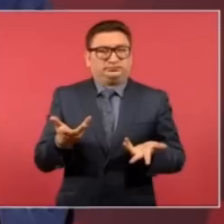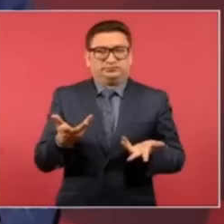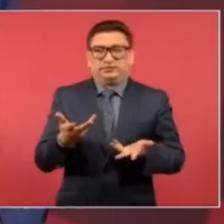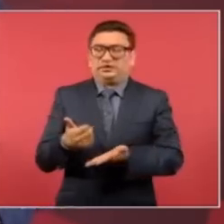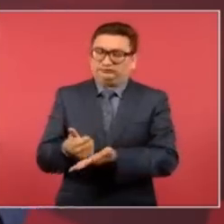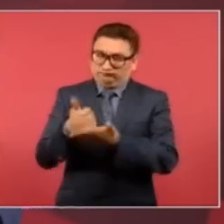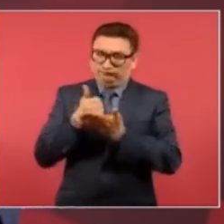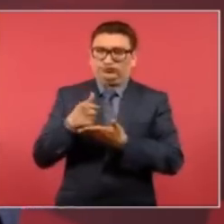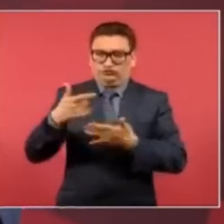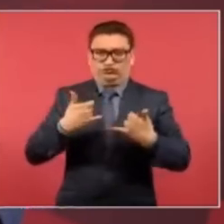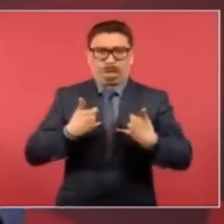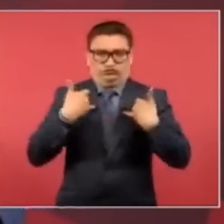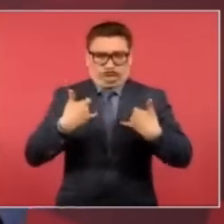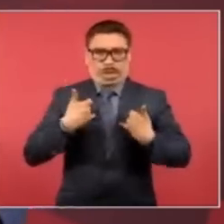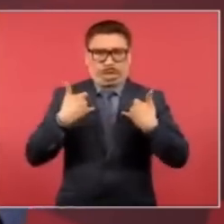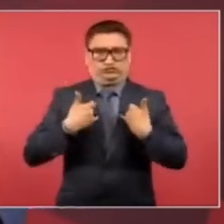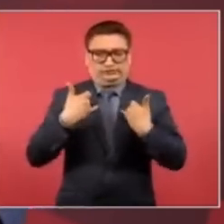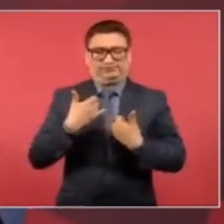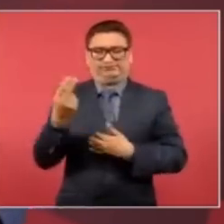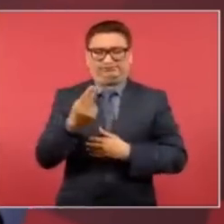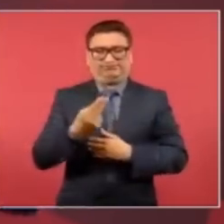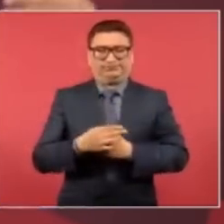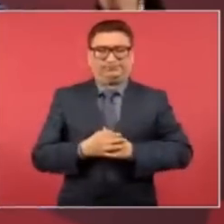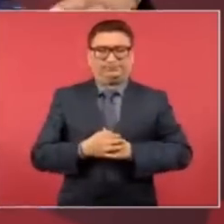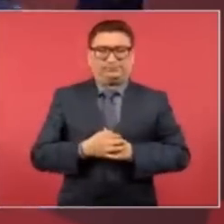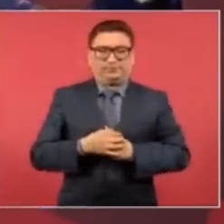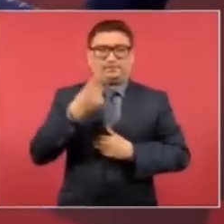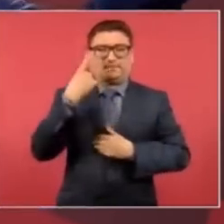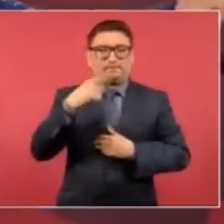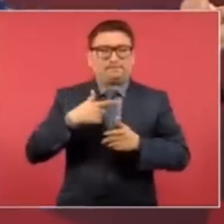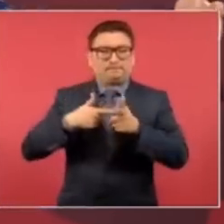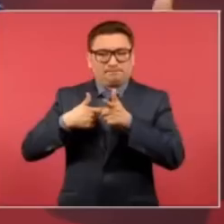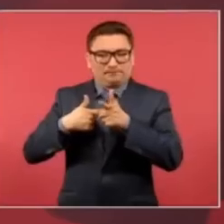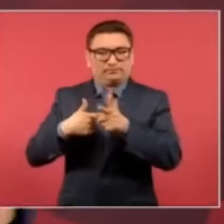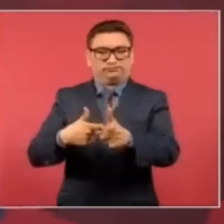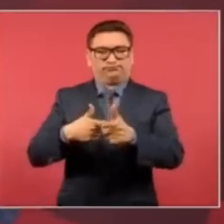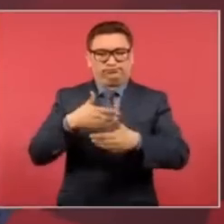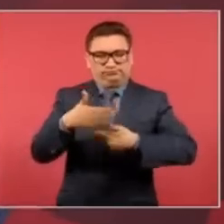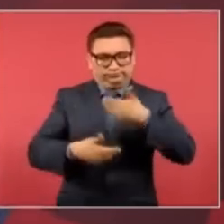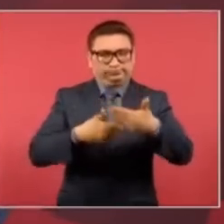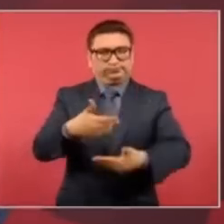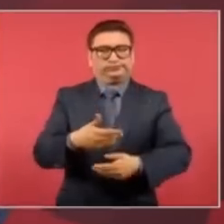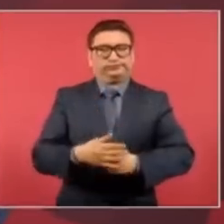gente joven, sangre nueva, para continuar con la gestión.